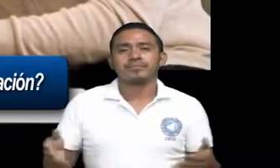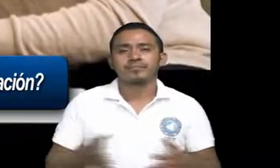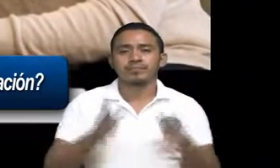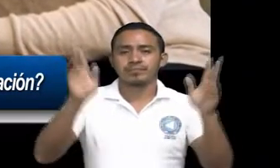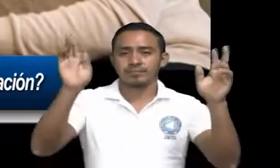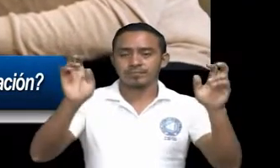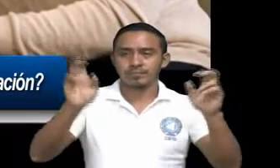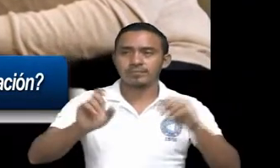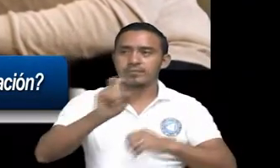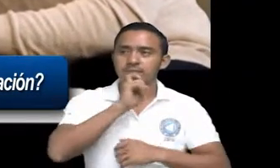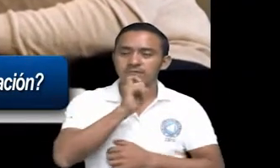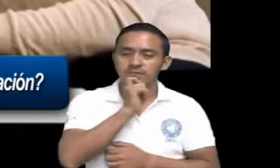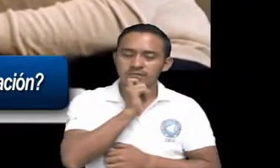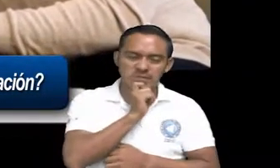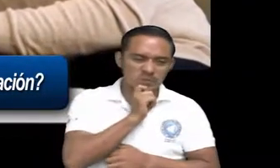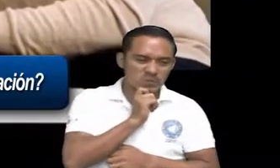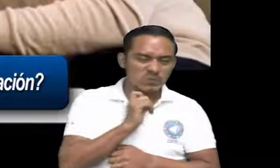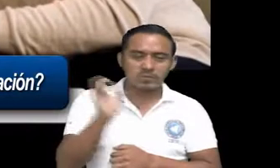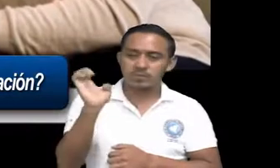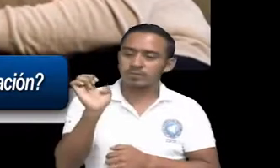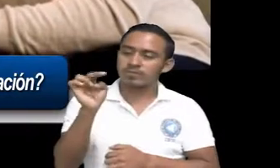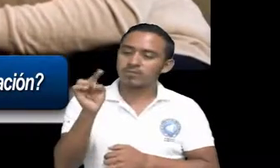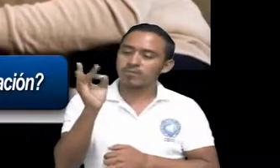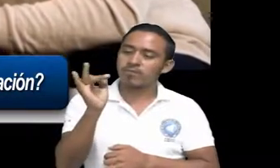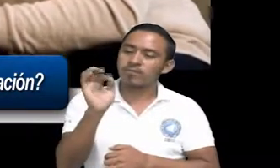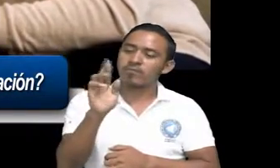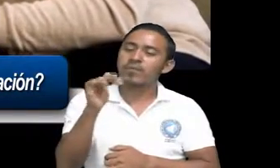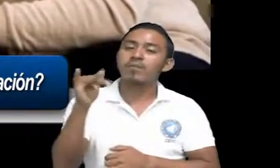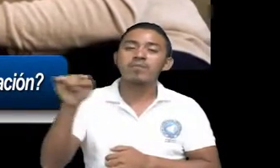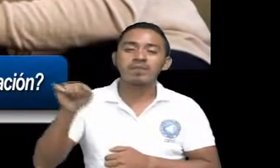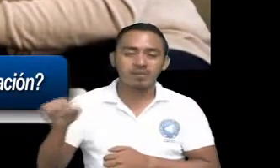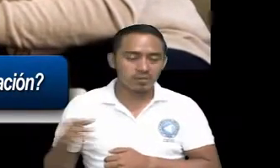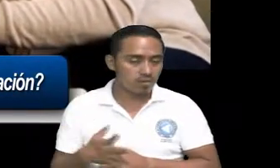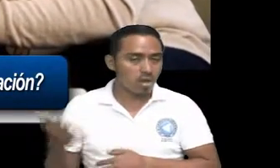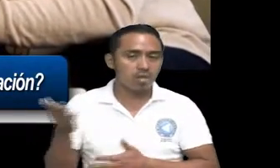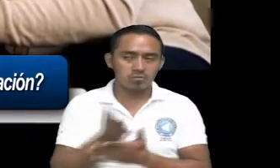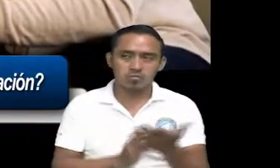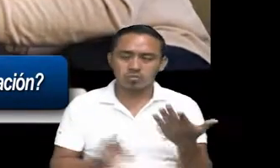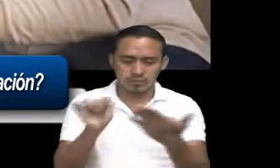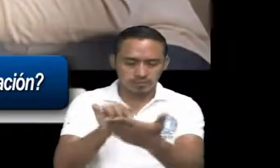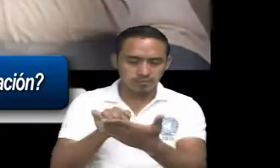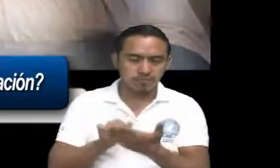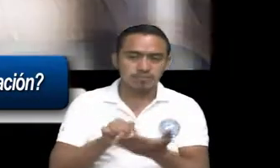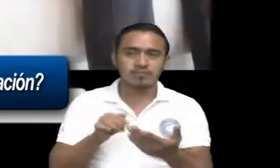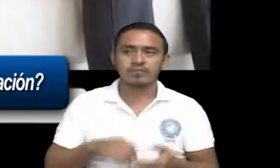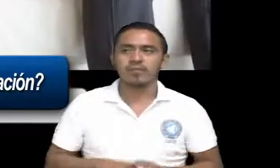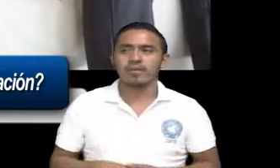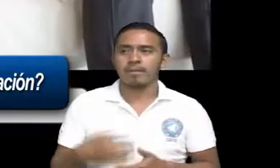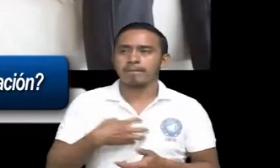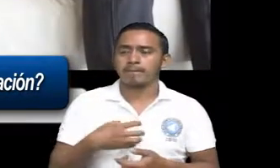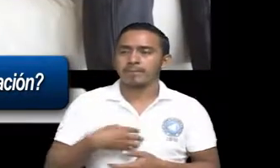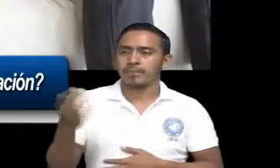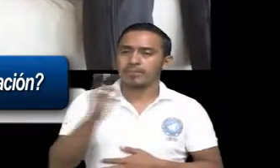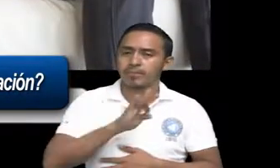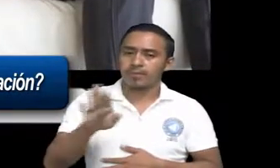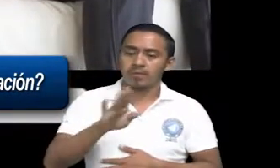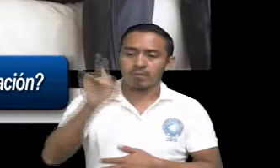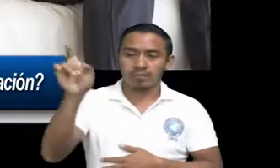tema, los celos enfermizos. Ya usted habló algunas señales que nos decían que con esto de las redes sociales,